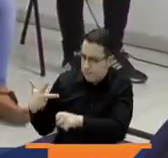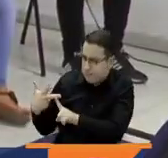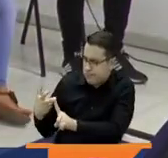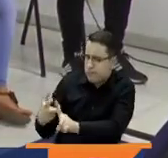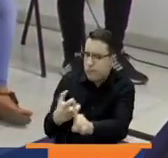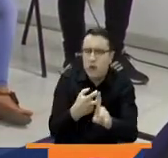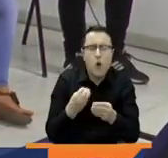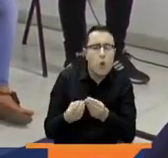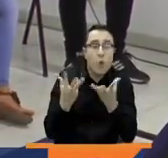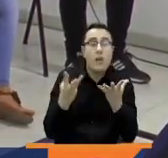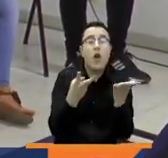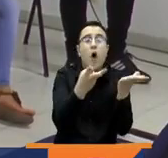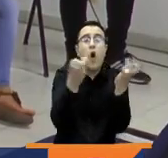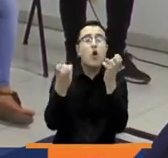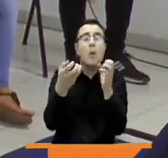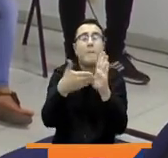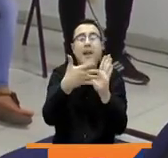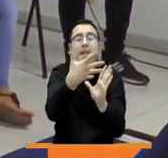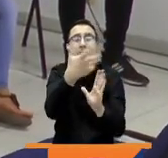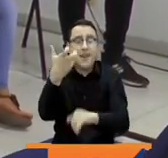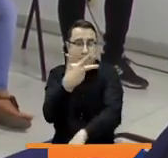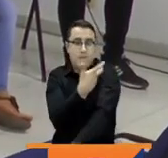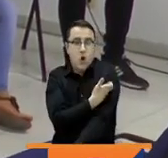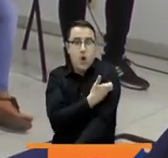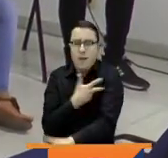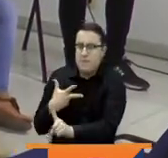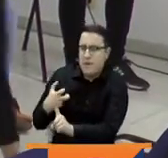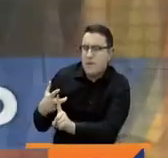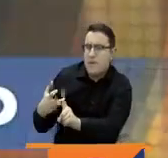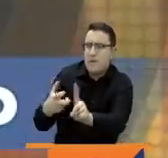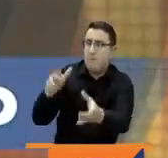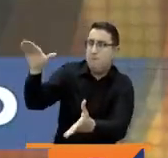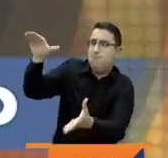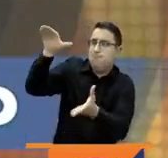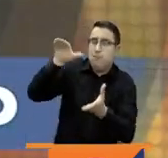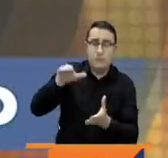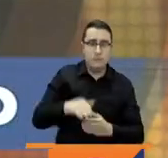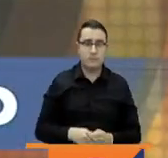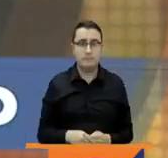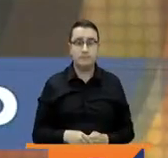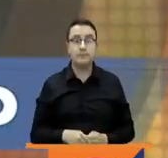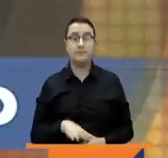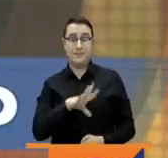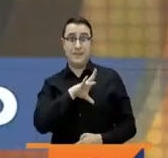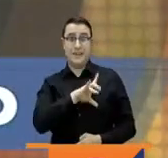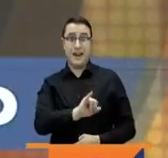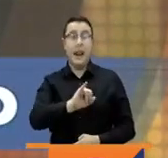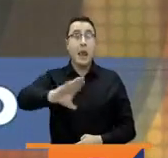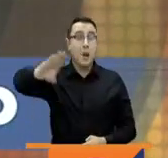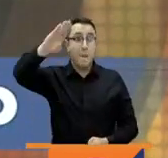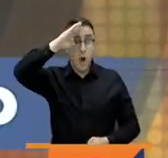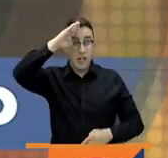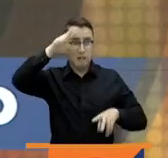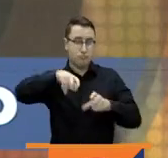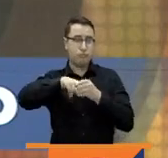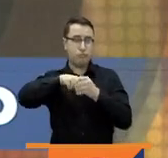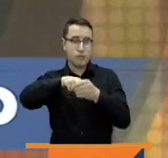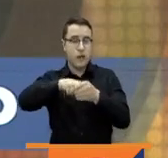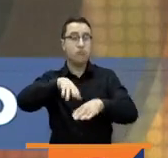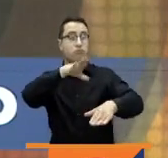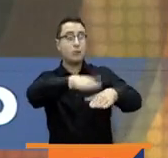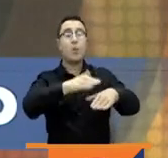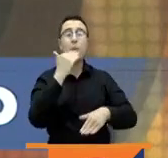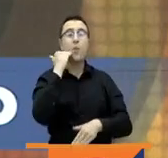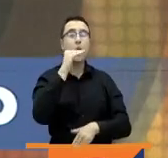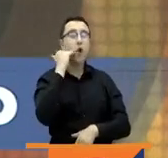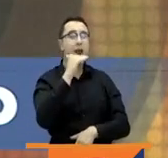vacunas, equivalentes al 96% de los biológicos recibidos. En Cali, un agente de tránsito increpó y amenazó a una mujer